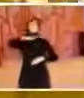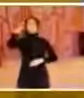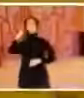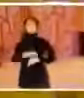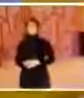espect